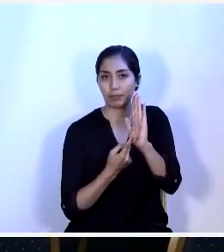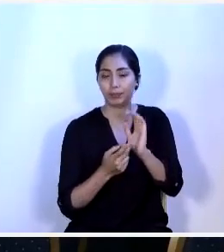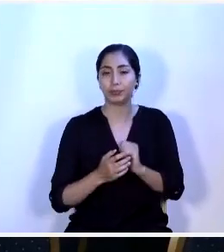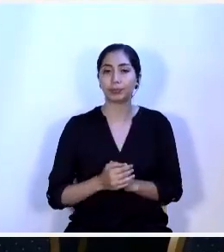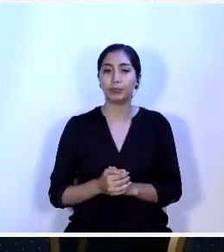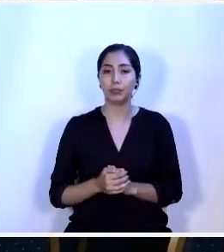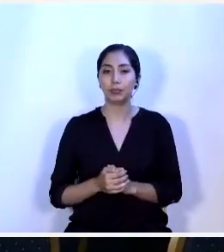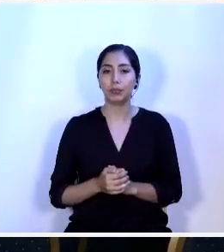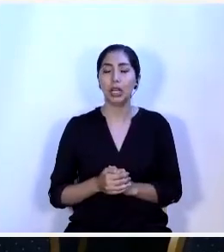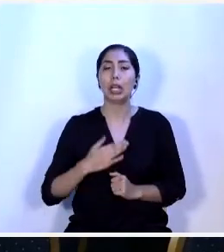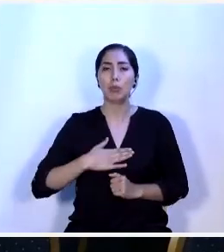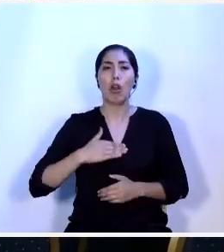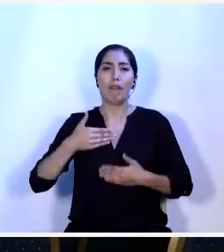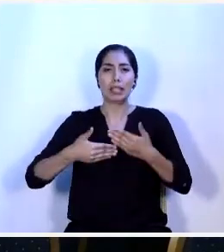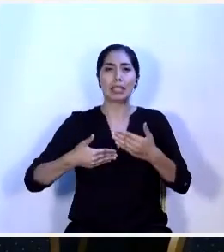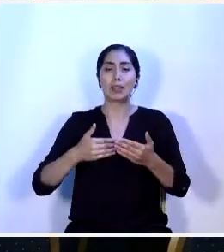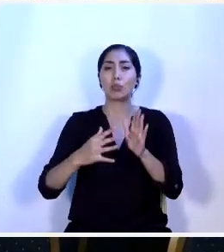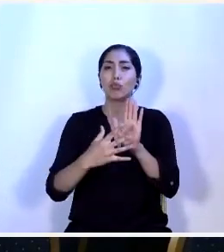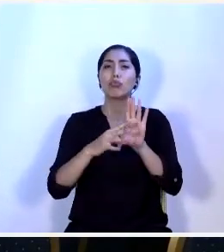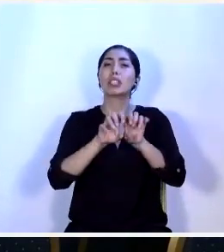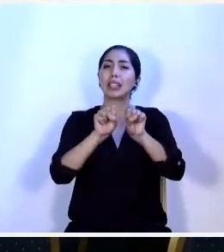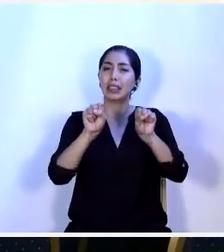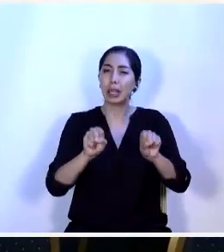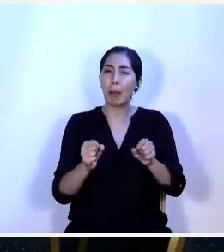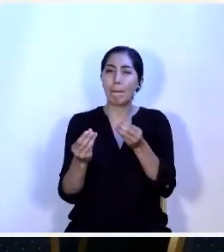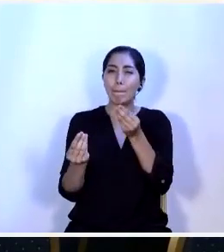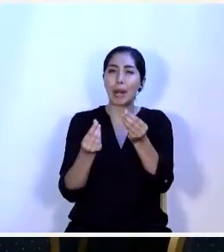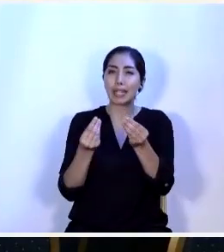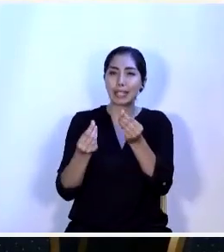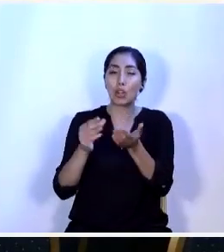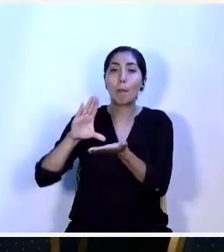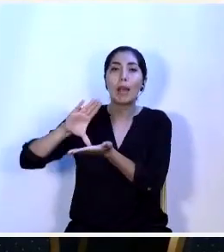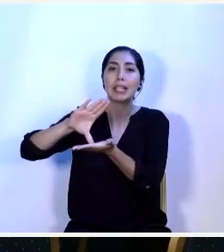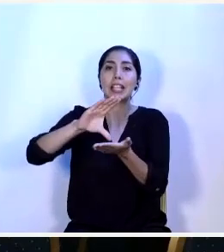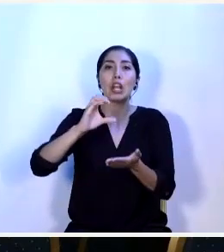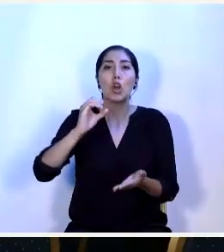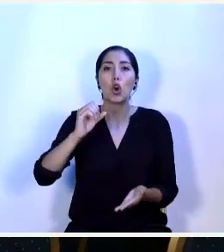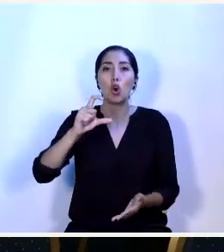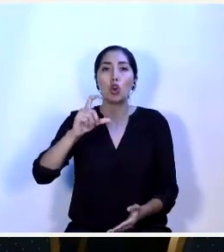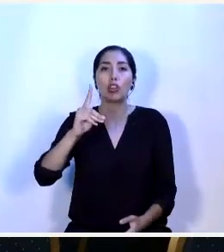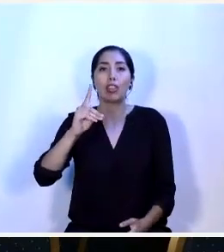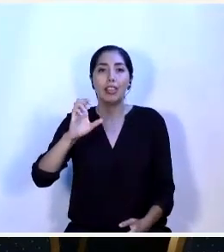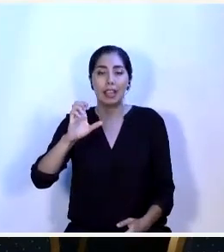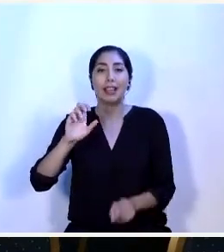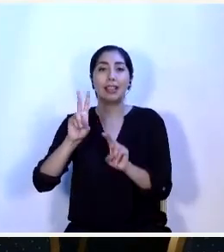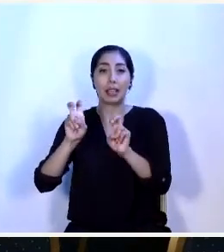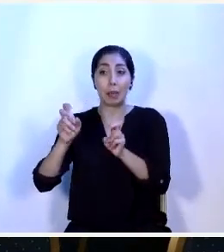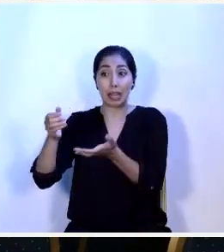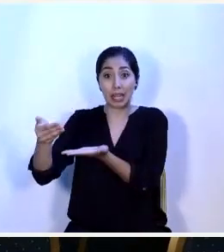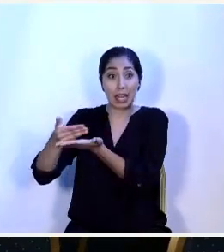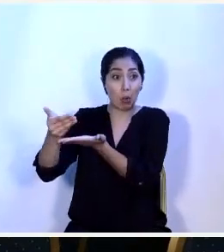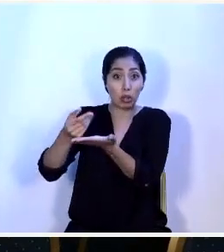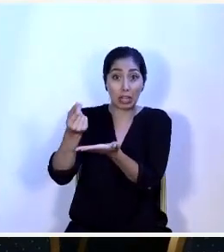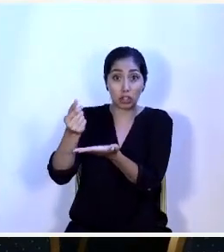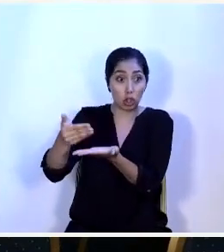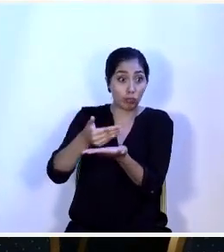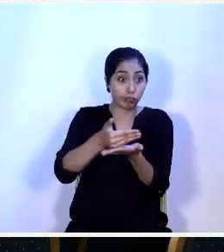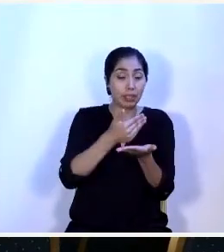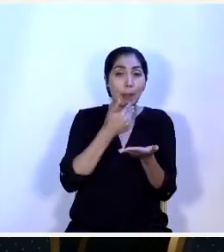a un régimen más parecido al que tienen la mayoría de los países de la OCDE, tanto en términos de recaudación como en términos de